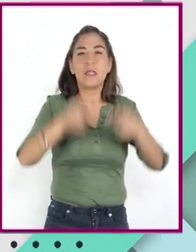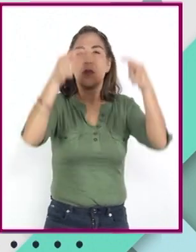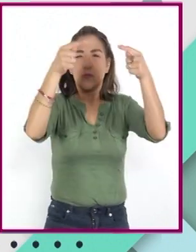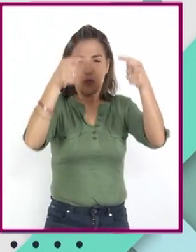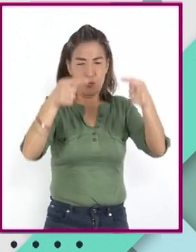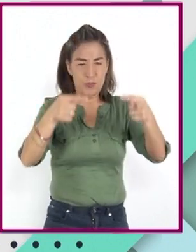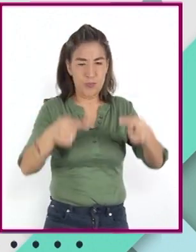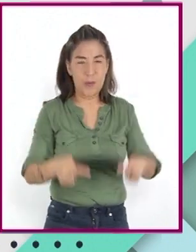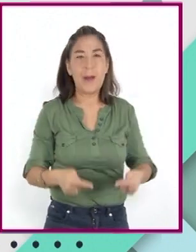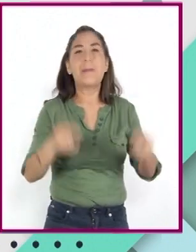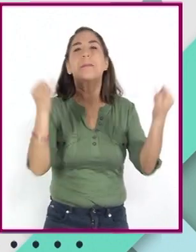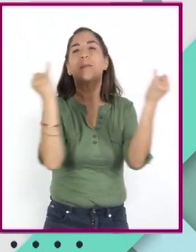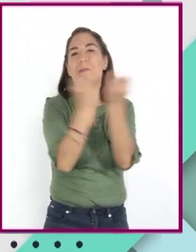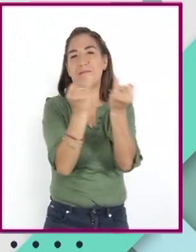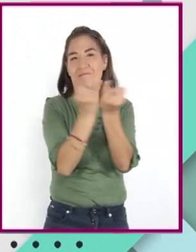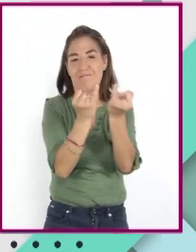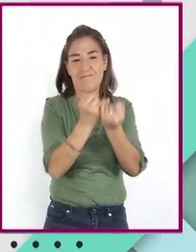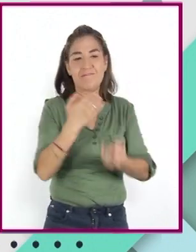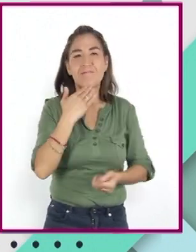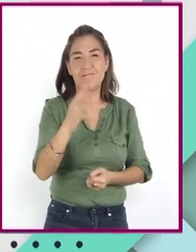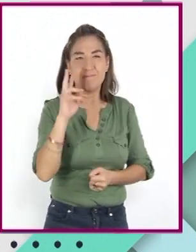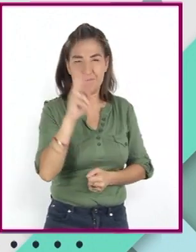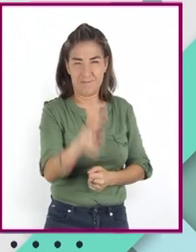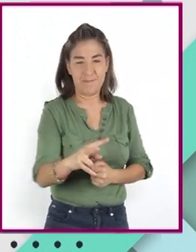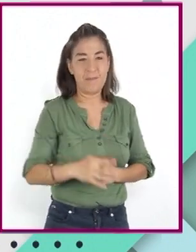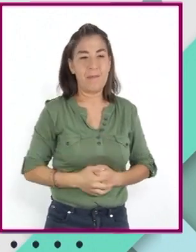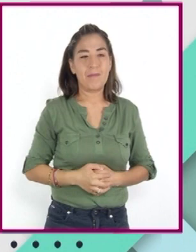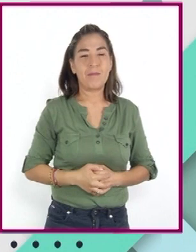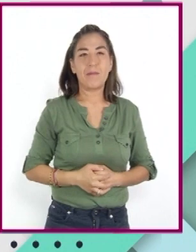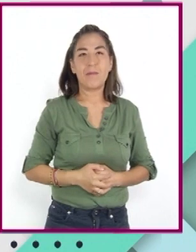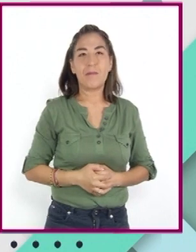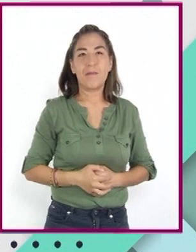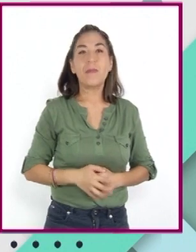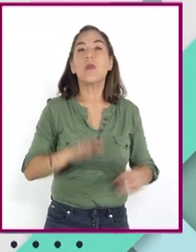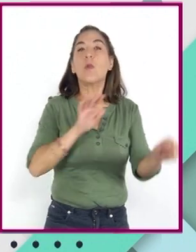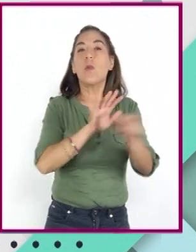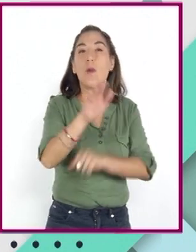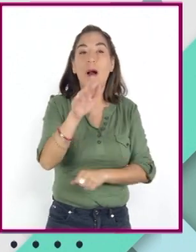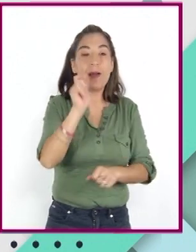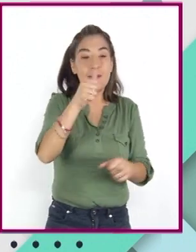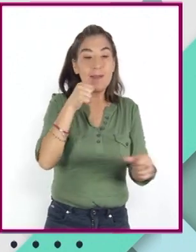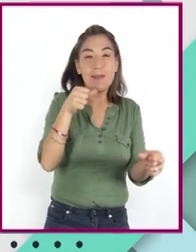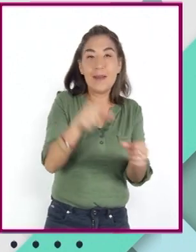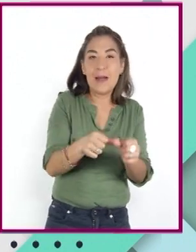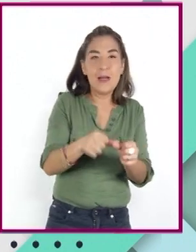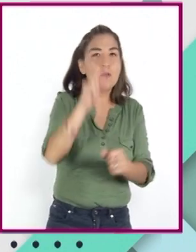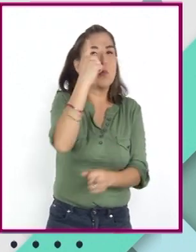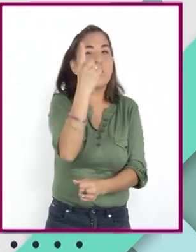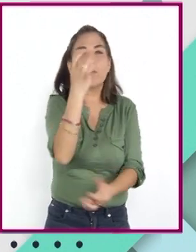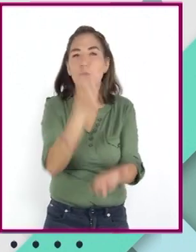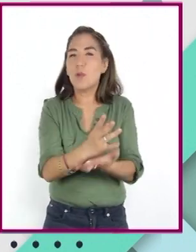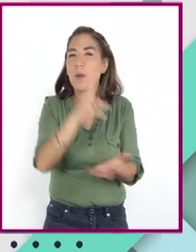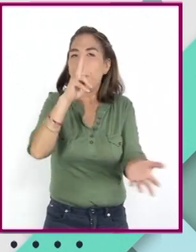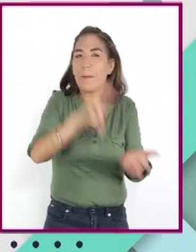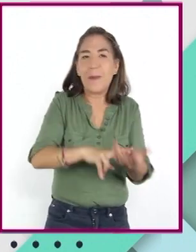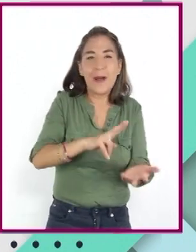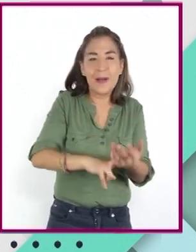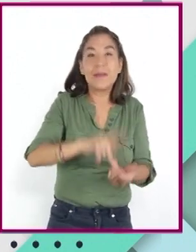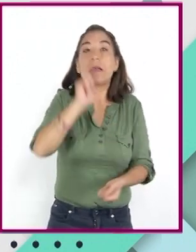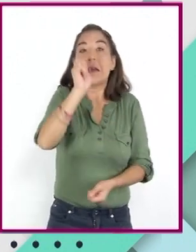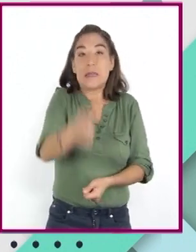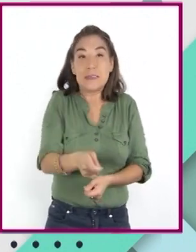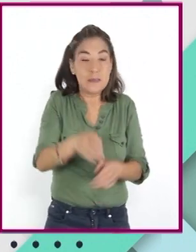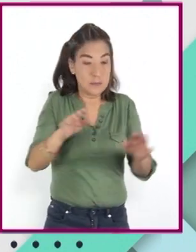la igualdad. Como pueden ver, la literal únicamente puede adquirir un valor que hace que